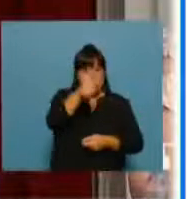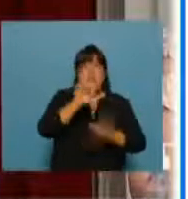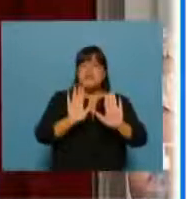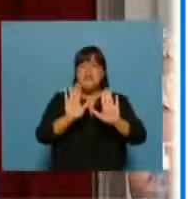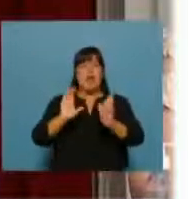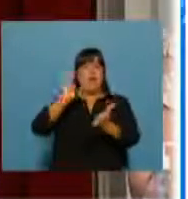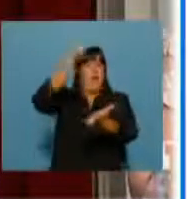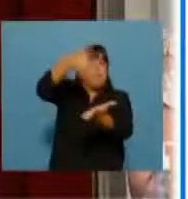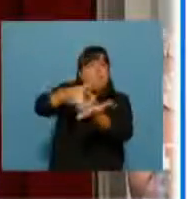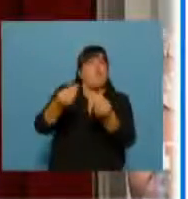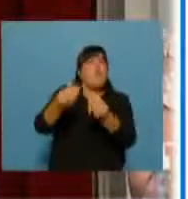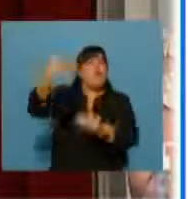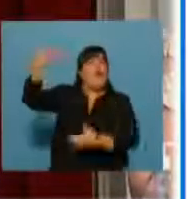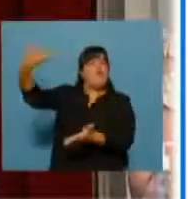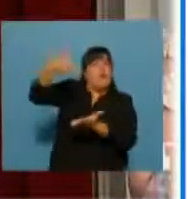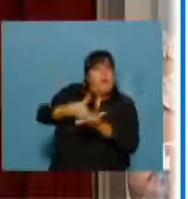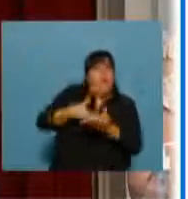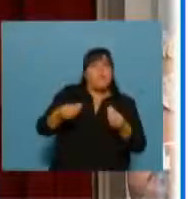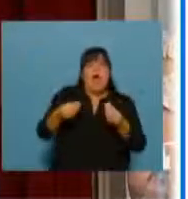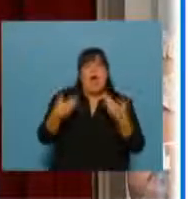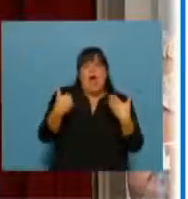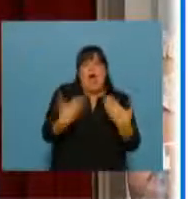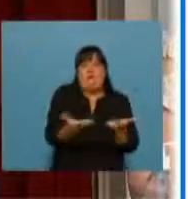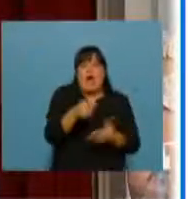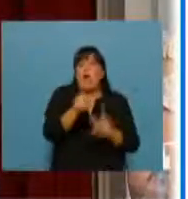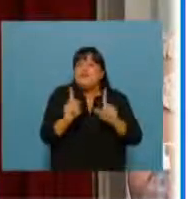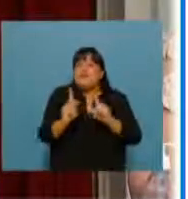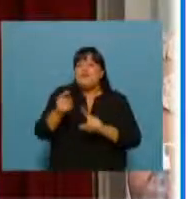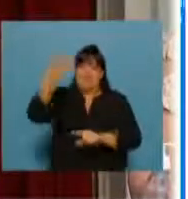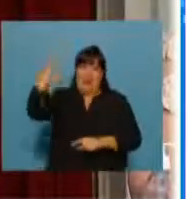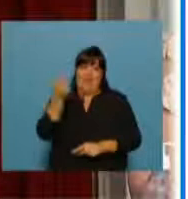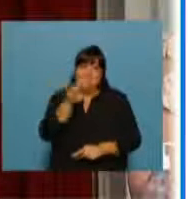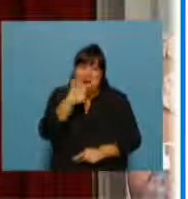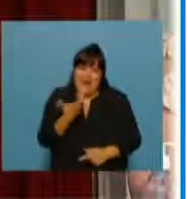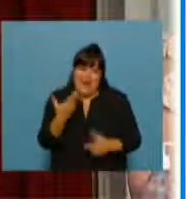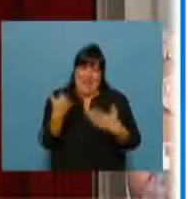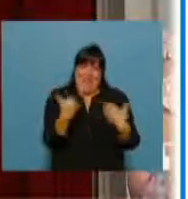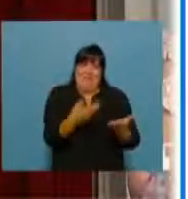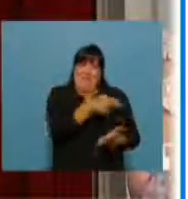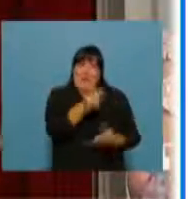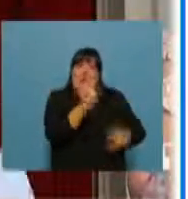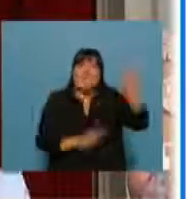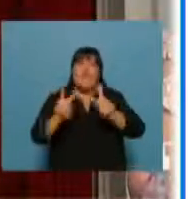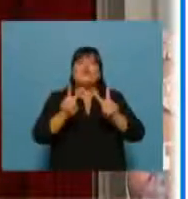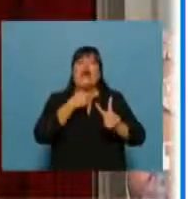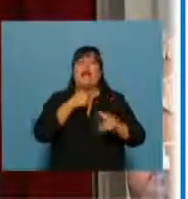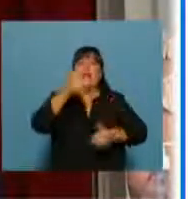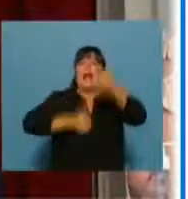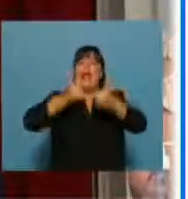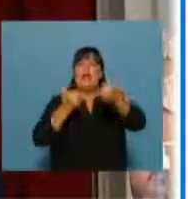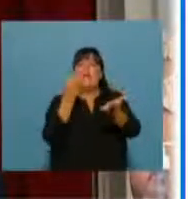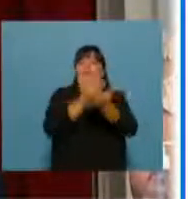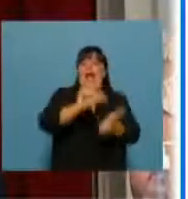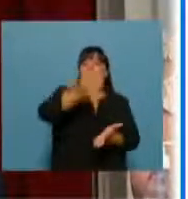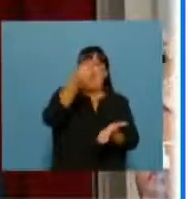con celebrar si el hijo mismo néstor yo mucho tractor con esta decisión porque no solamente era un gran ministro ya se ha hecho vemos desde la gestión anterior